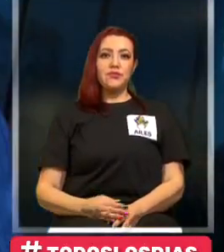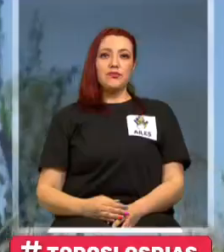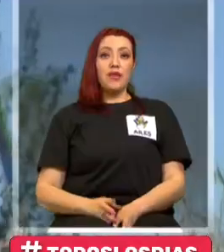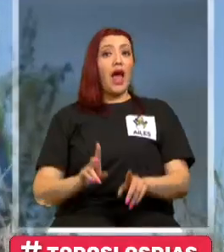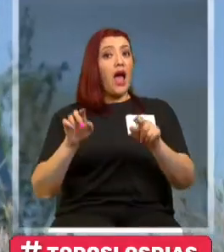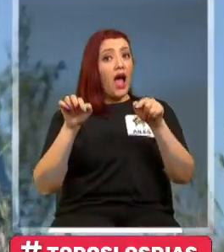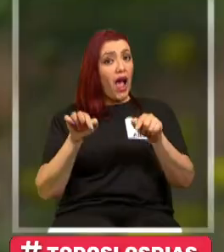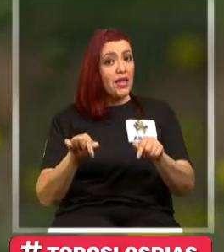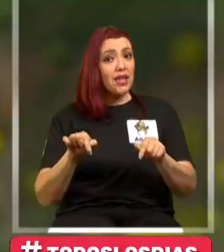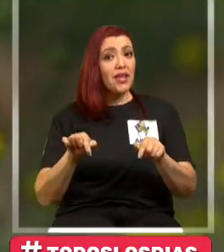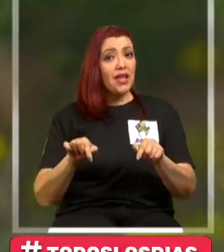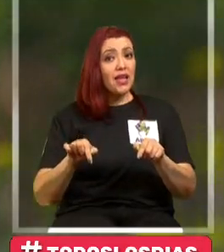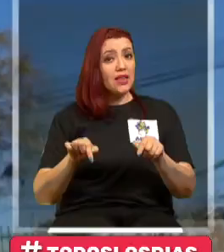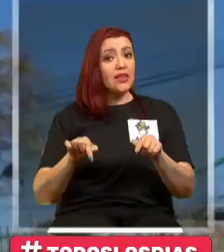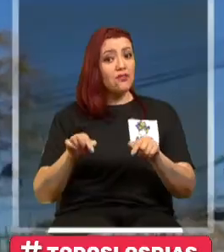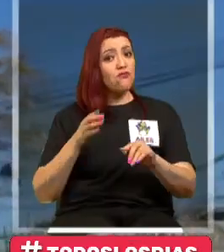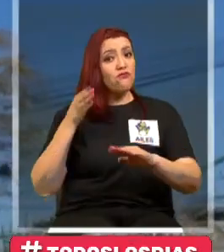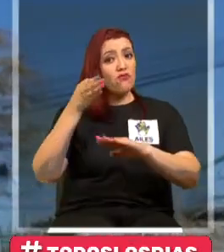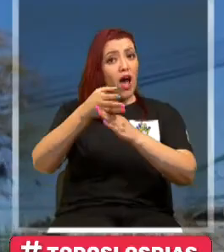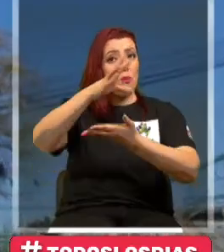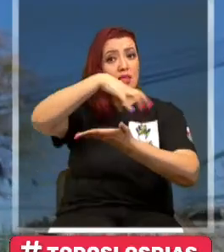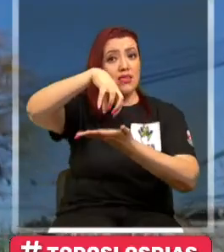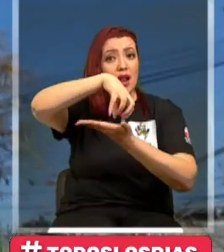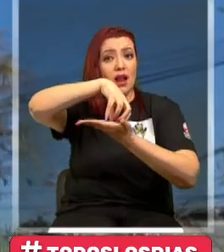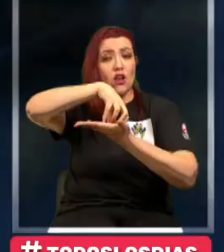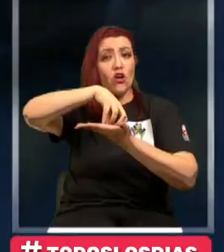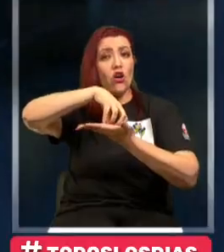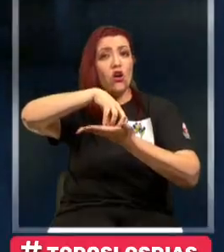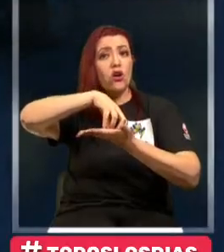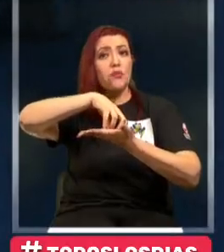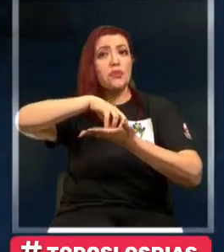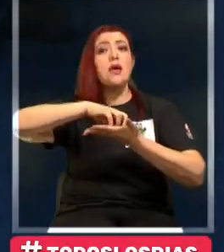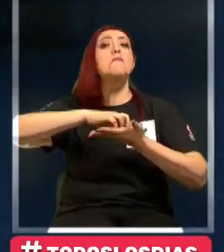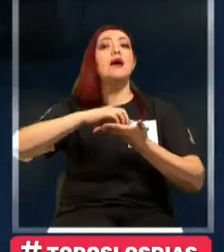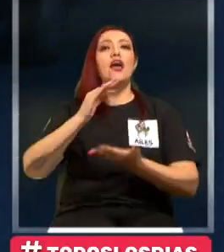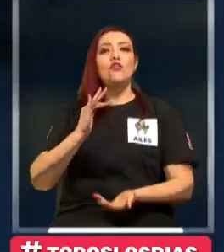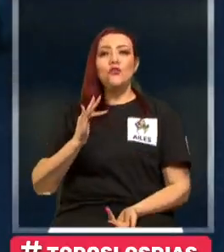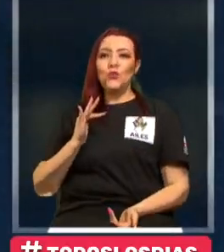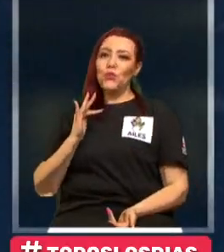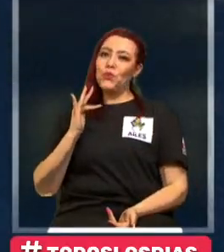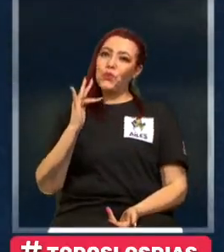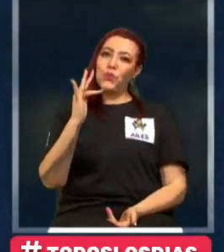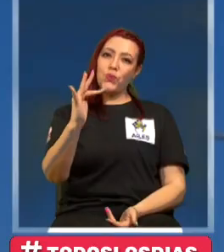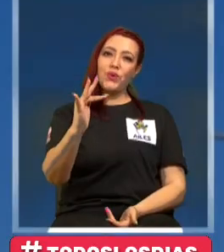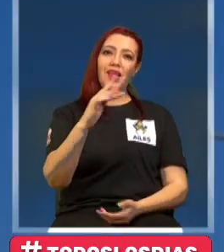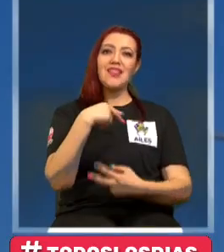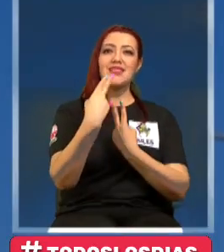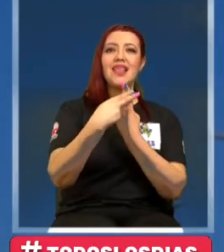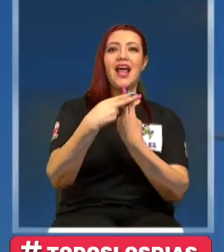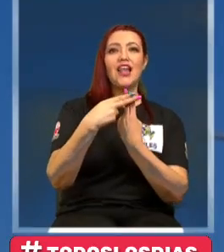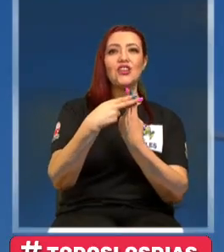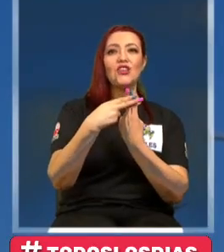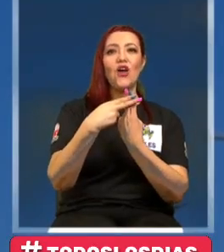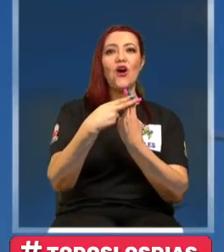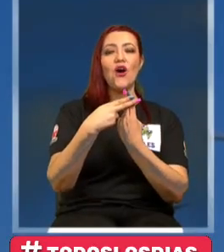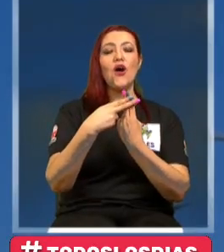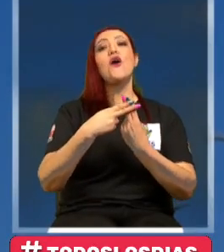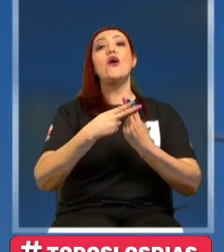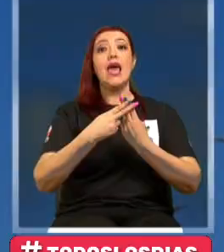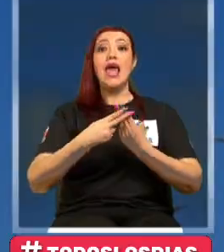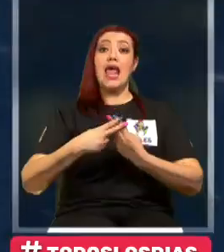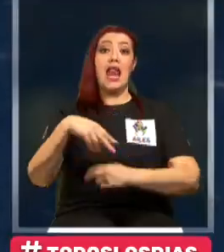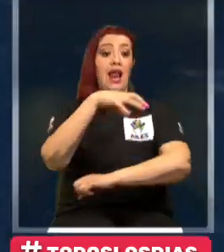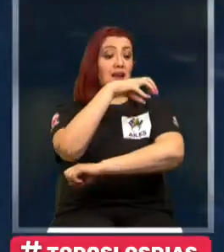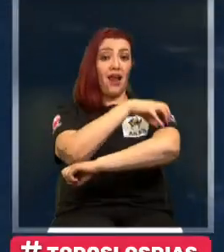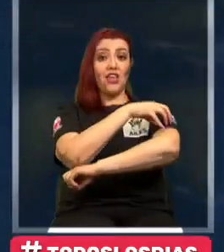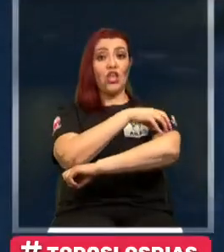Aquí estamos en el terreno físico para construir la futura Teletón aquí en la región del Libertador Bernardo O'Higgins,